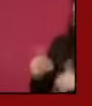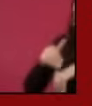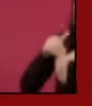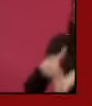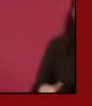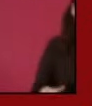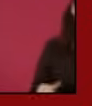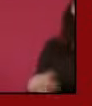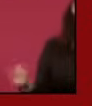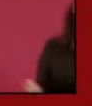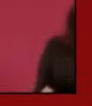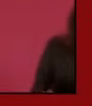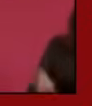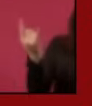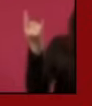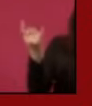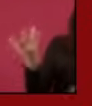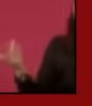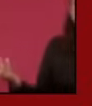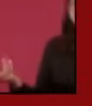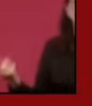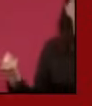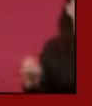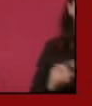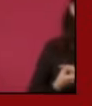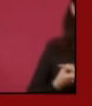y que de verdad